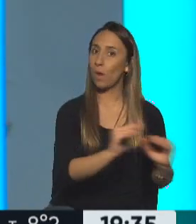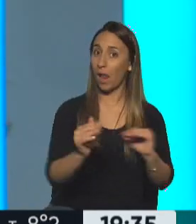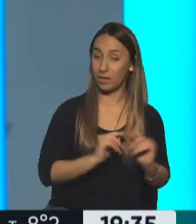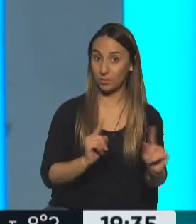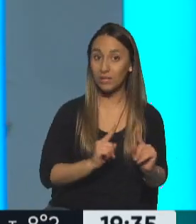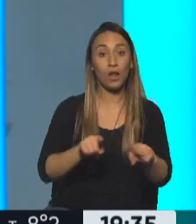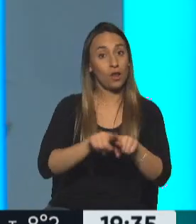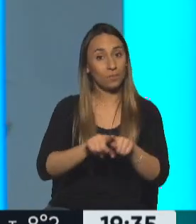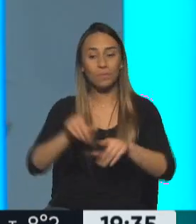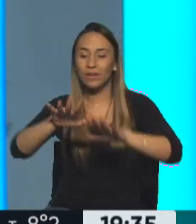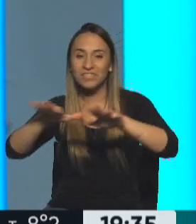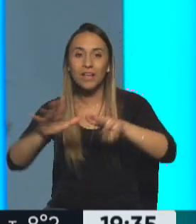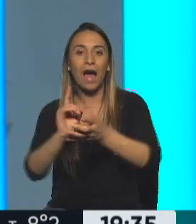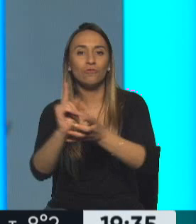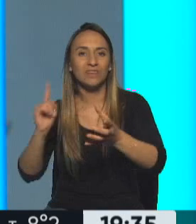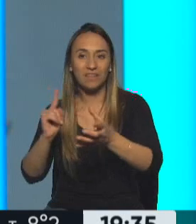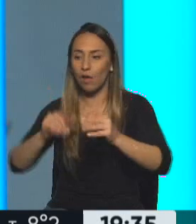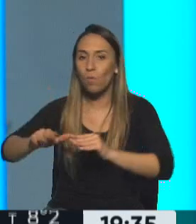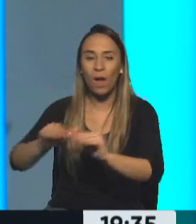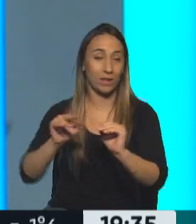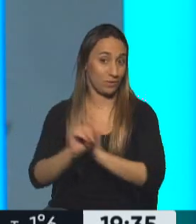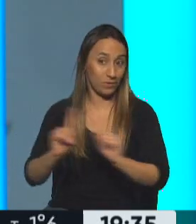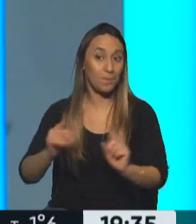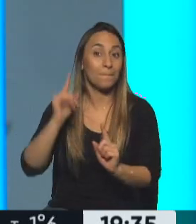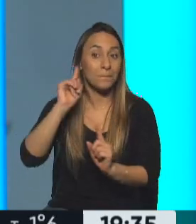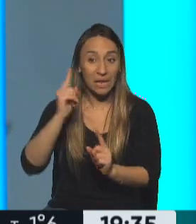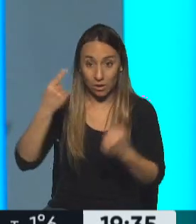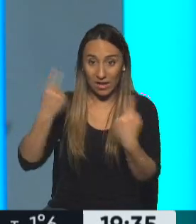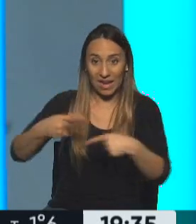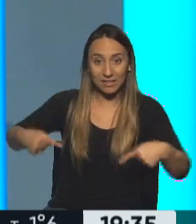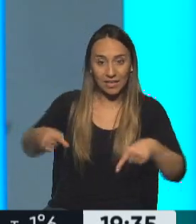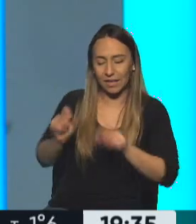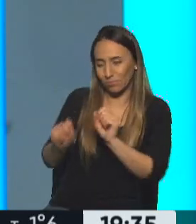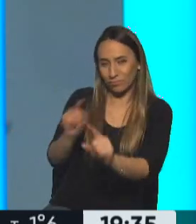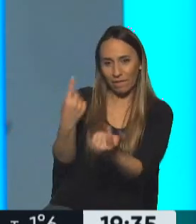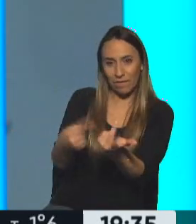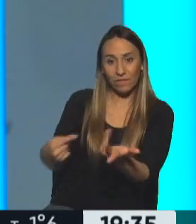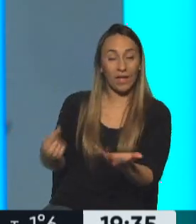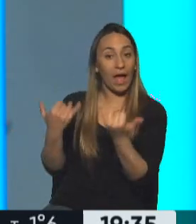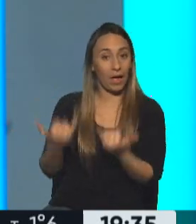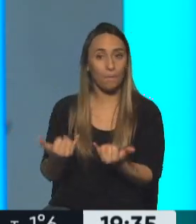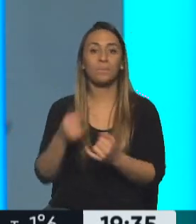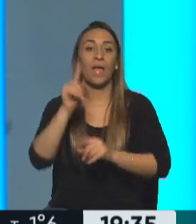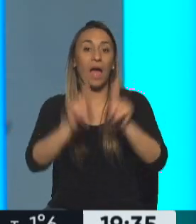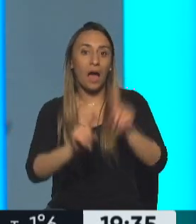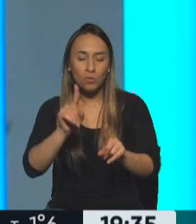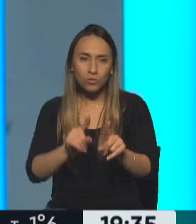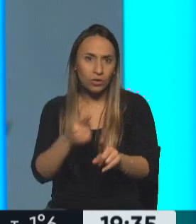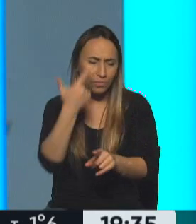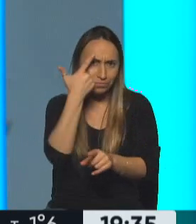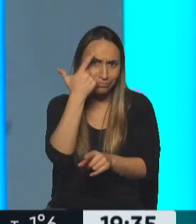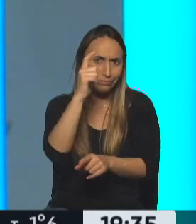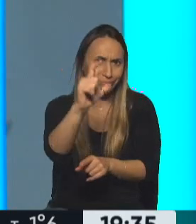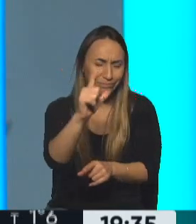iguales, pero sí tienen diferentes tipos de características. Podemos encontrar chicos que son superdotados, que son